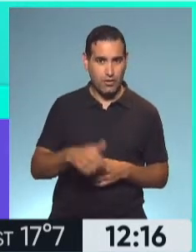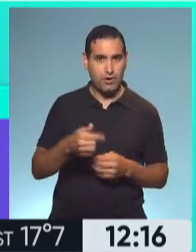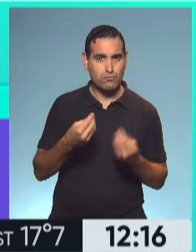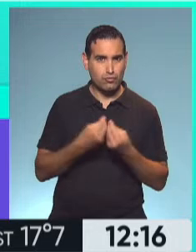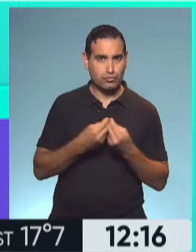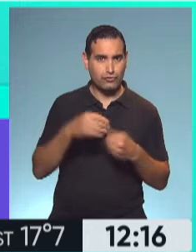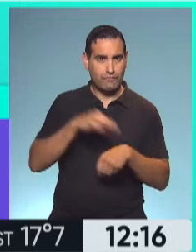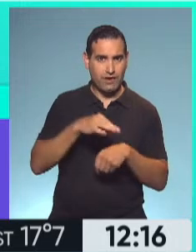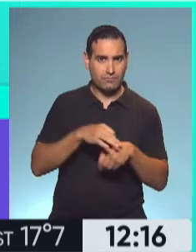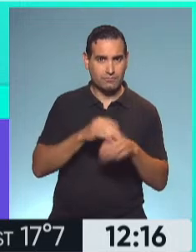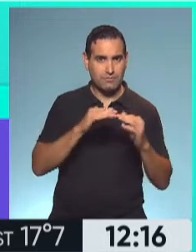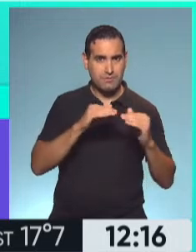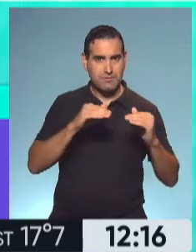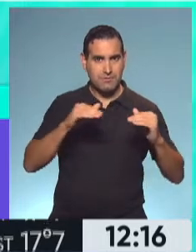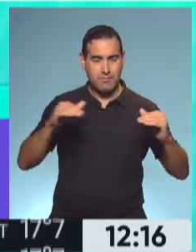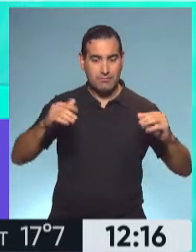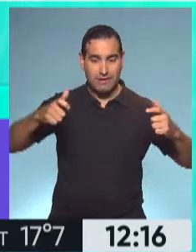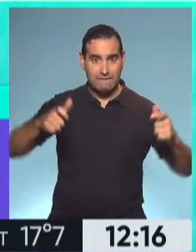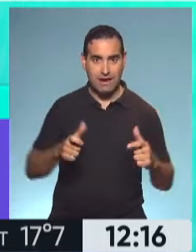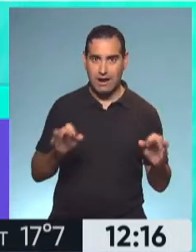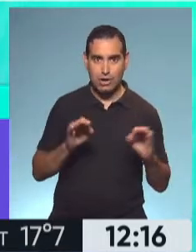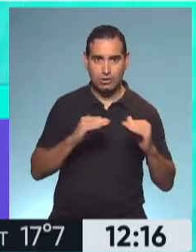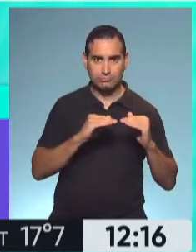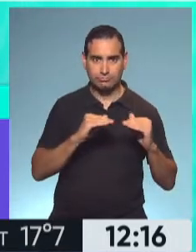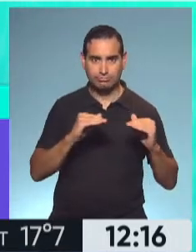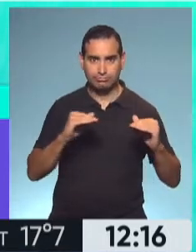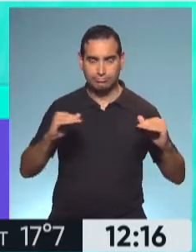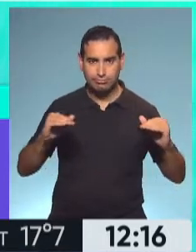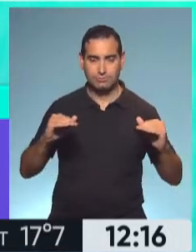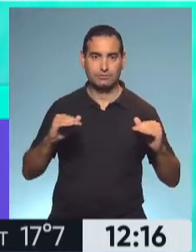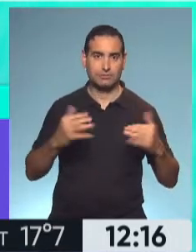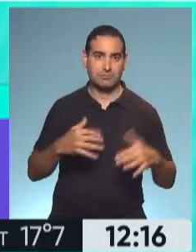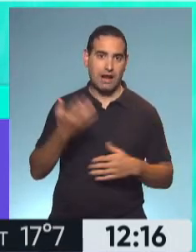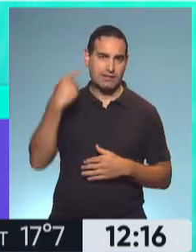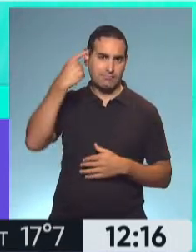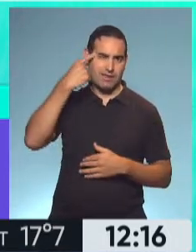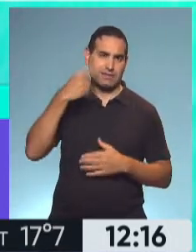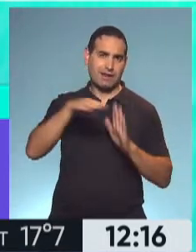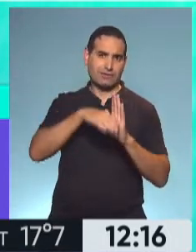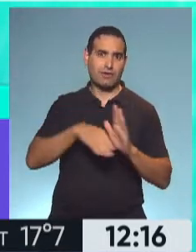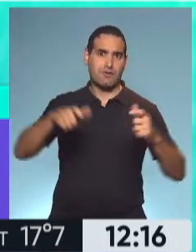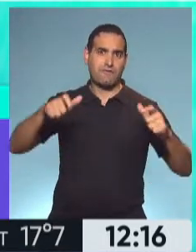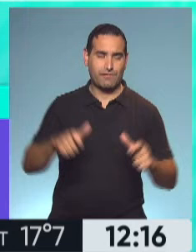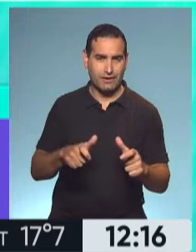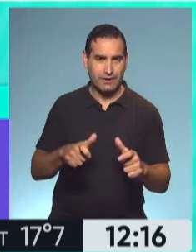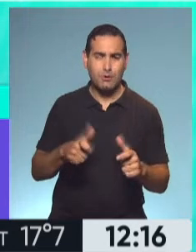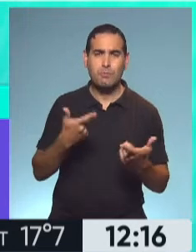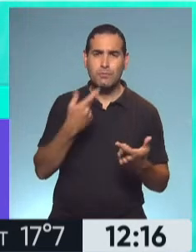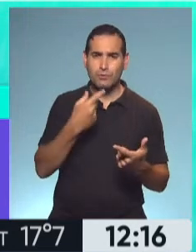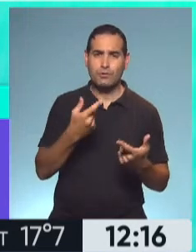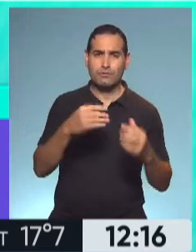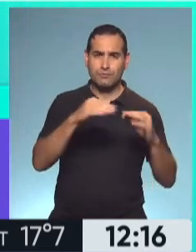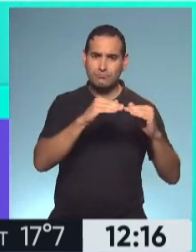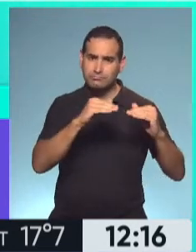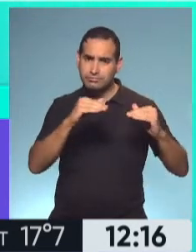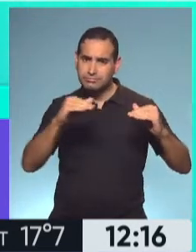usted lo señalaba, los casos no descienden en la medida en que se suponía iban a bajar con las restricciones. Esta meseta alta,